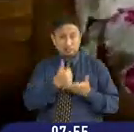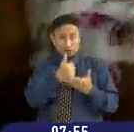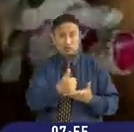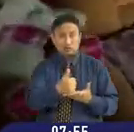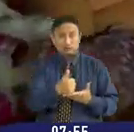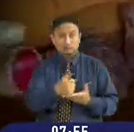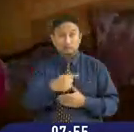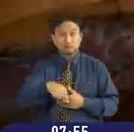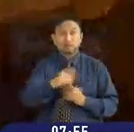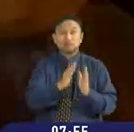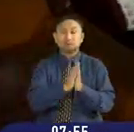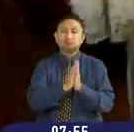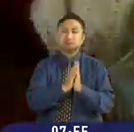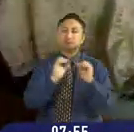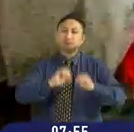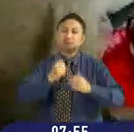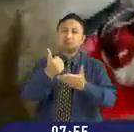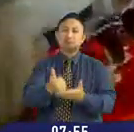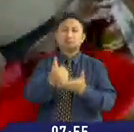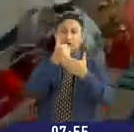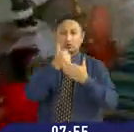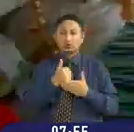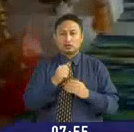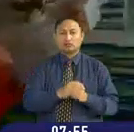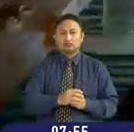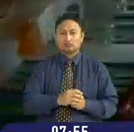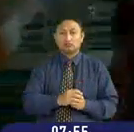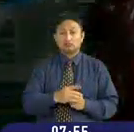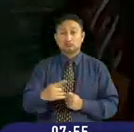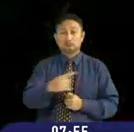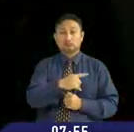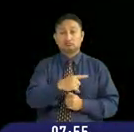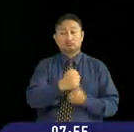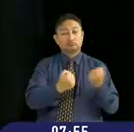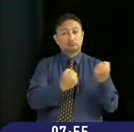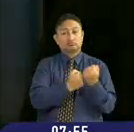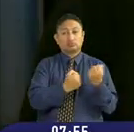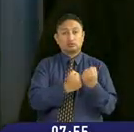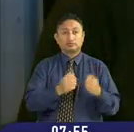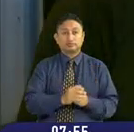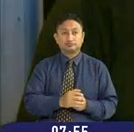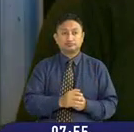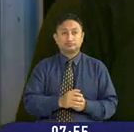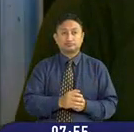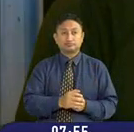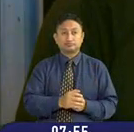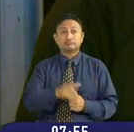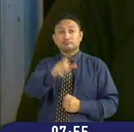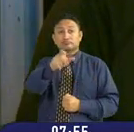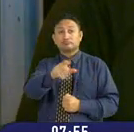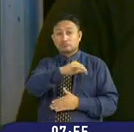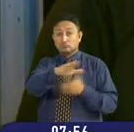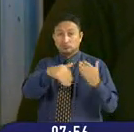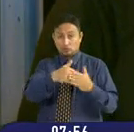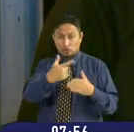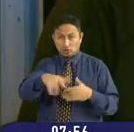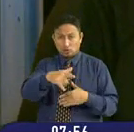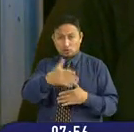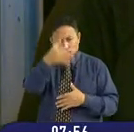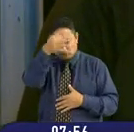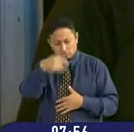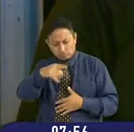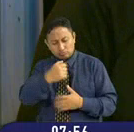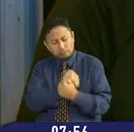Ellos también ruegan por manos amables y generosas que puedan brindarles apoyo. Para todos aquellos que tengan el buen corazón, esa nobleza